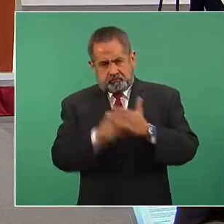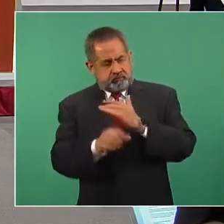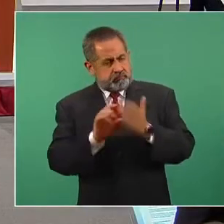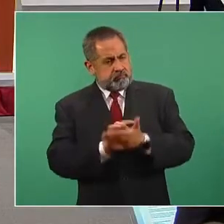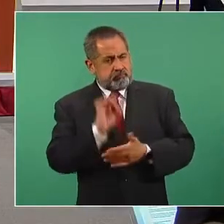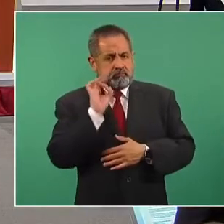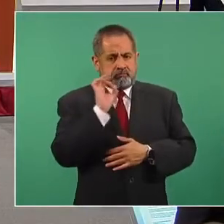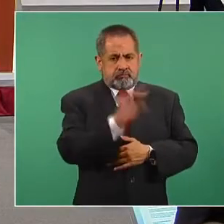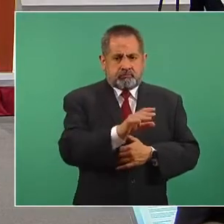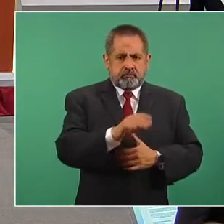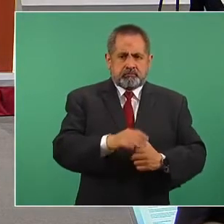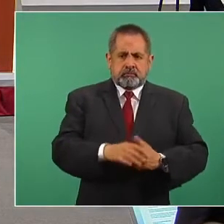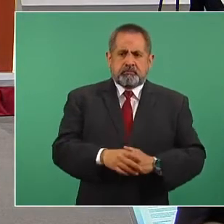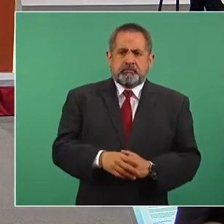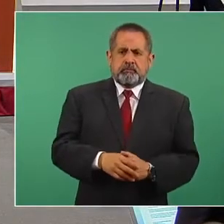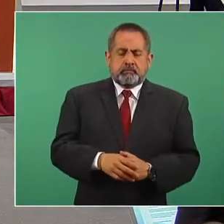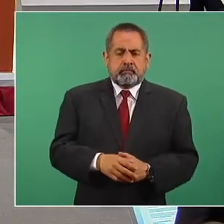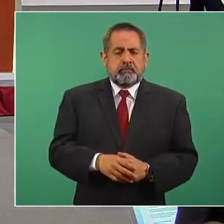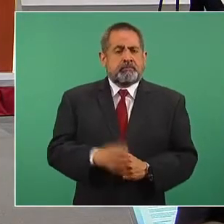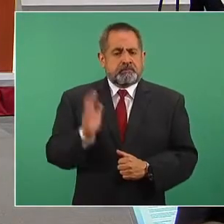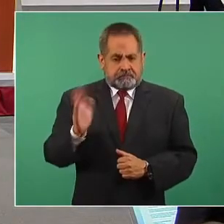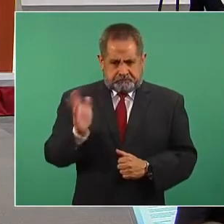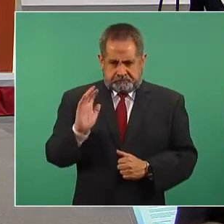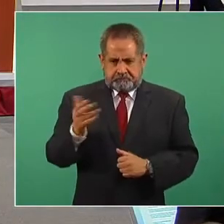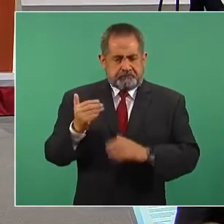se la envié ya